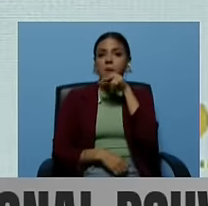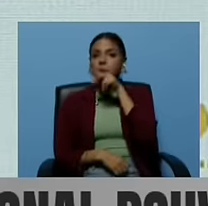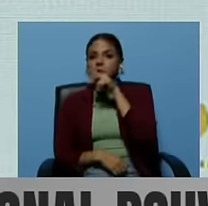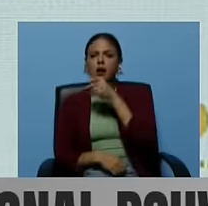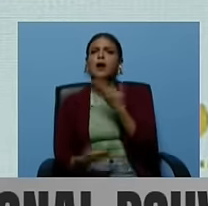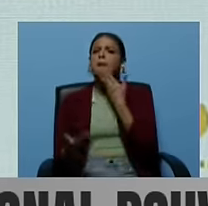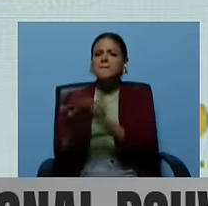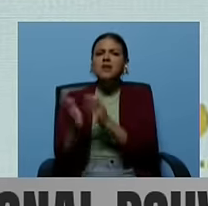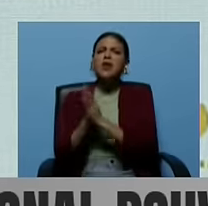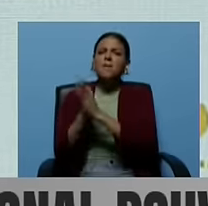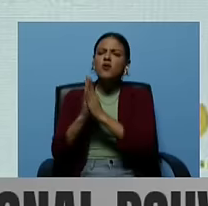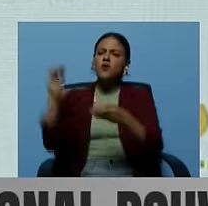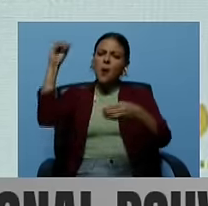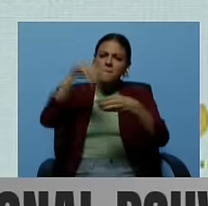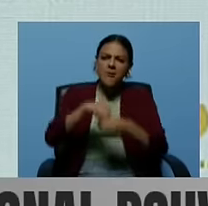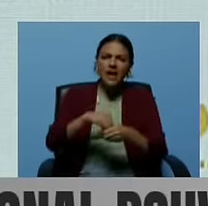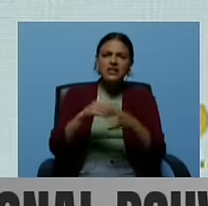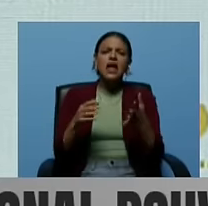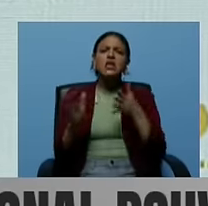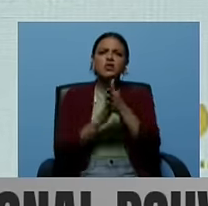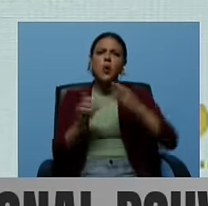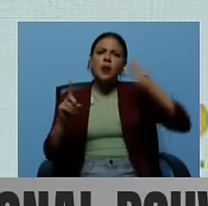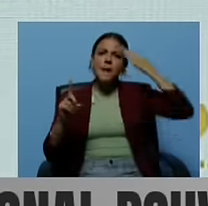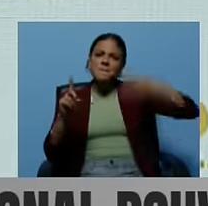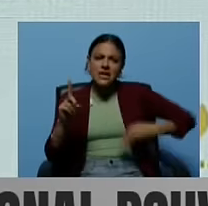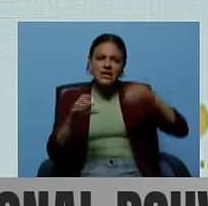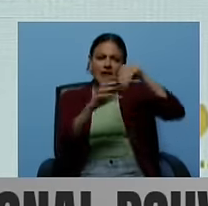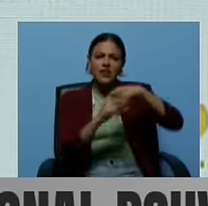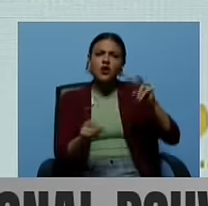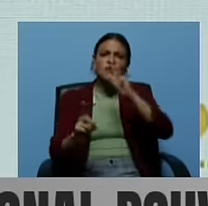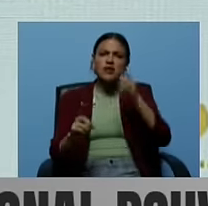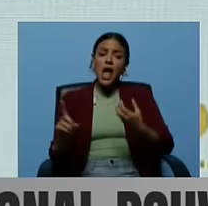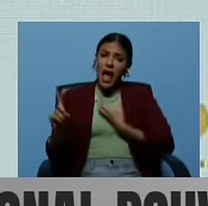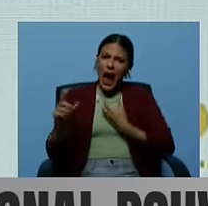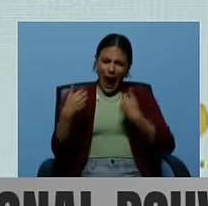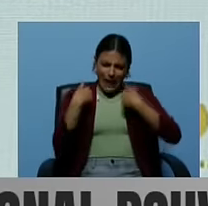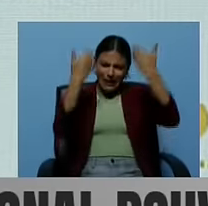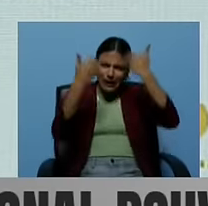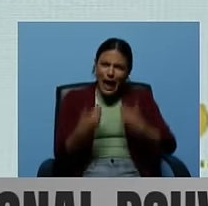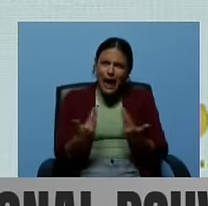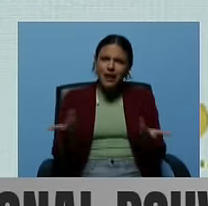pidiendo la invasión, una intervención militar en Venezuela. Un alcalde.